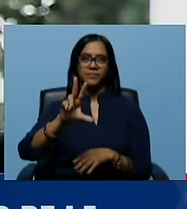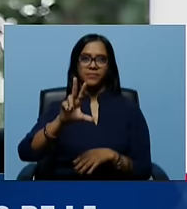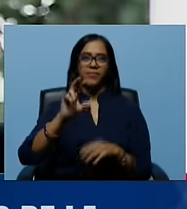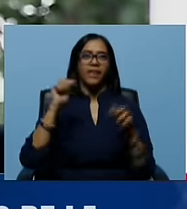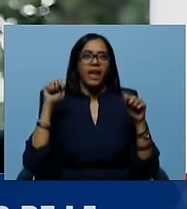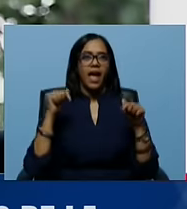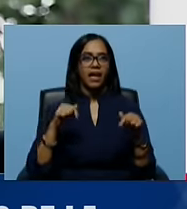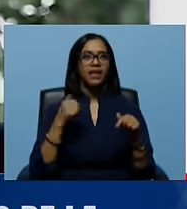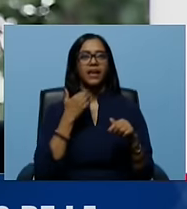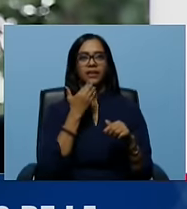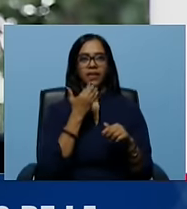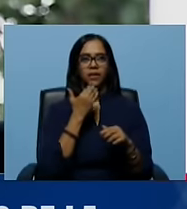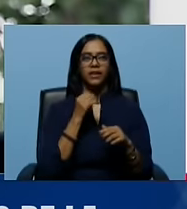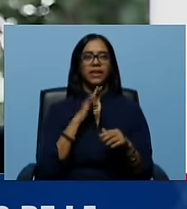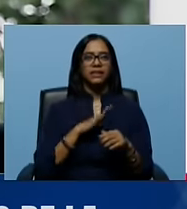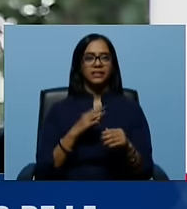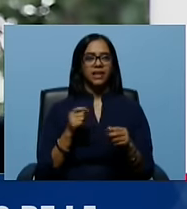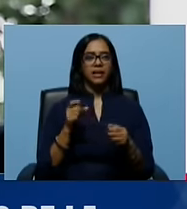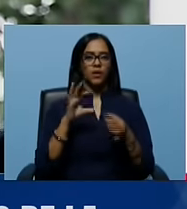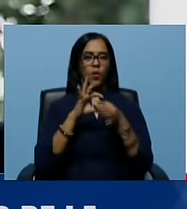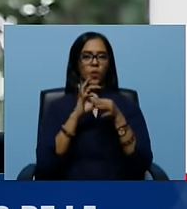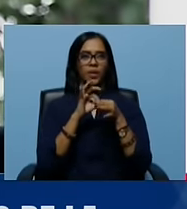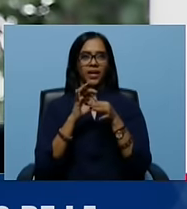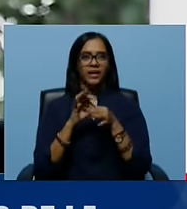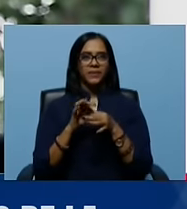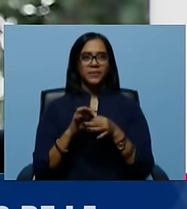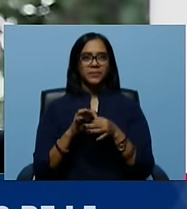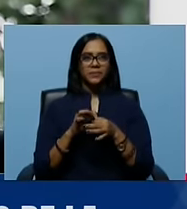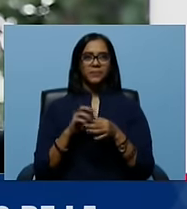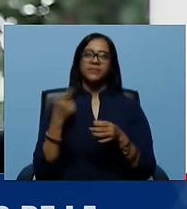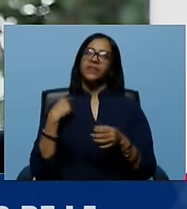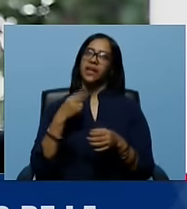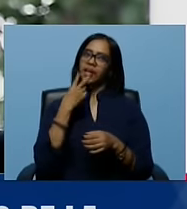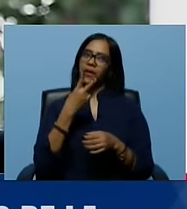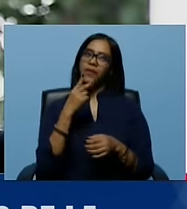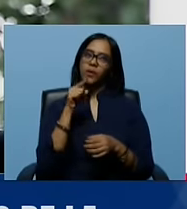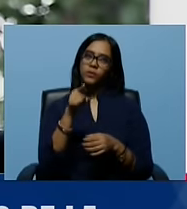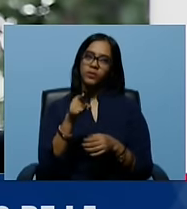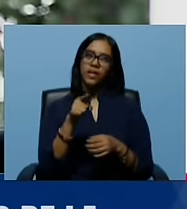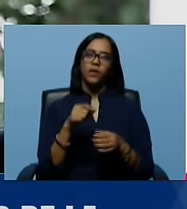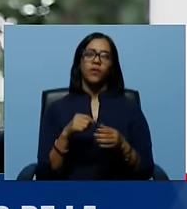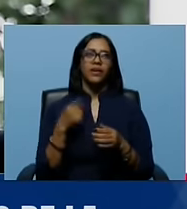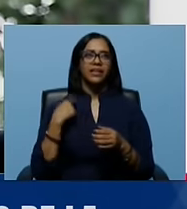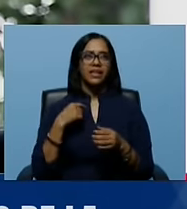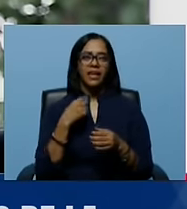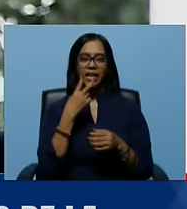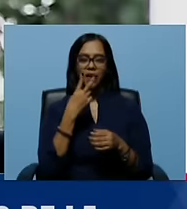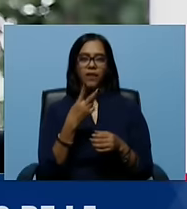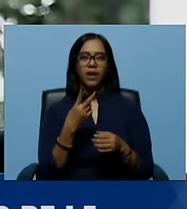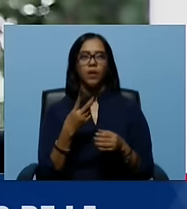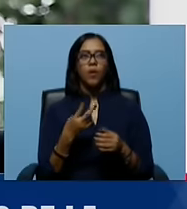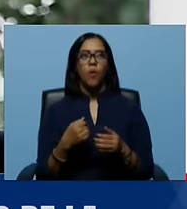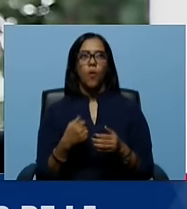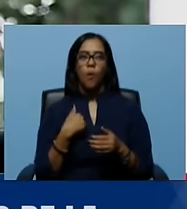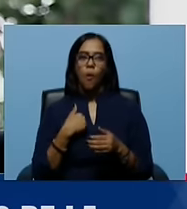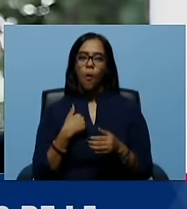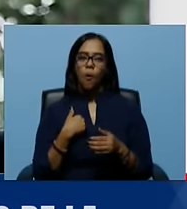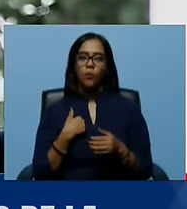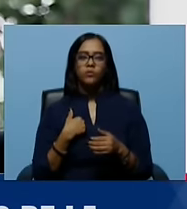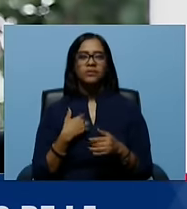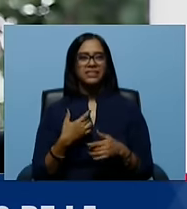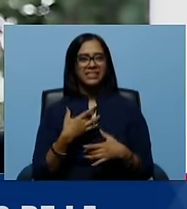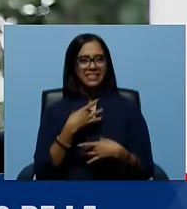Aquí hay algo que está concatenado, Héctor. Tiene que ver contigo y tiene que ver con un empeño que yo he tenido por